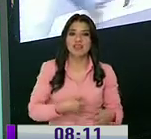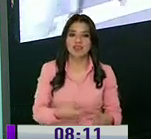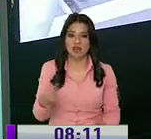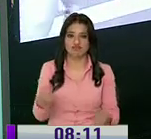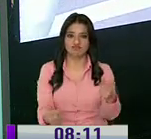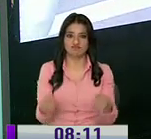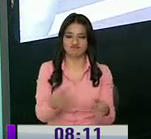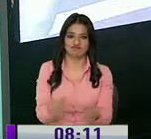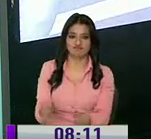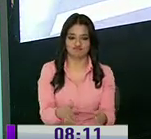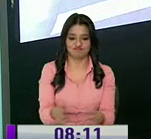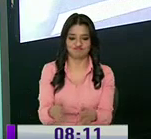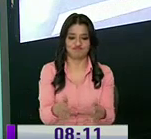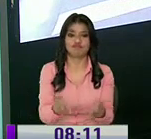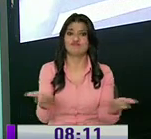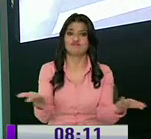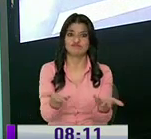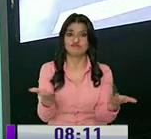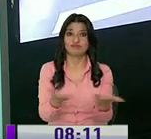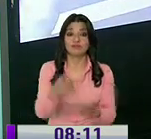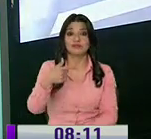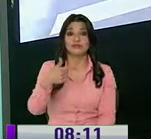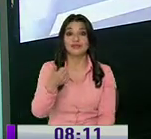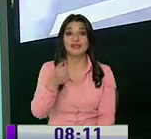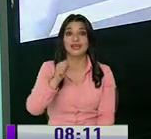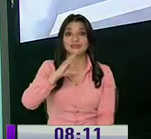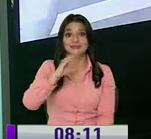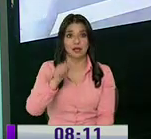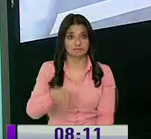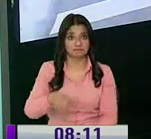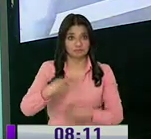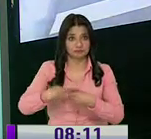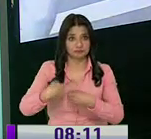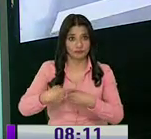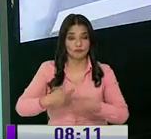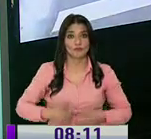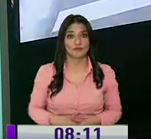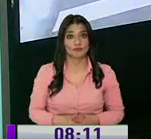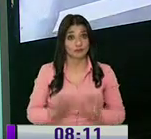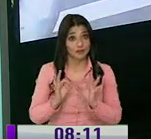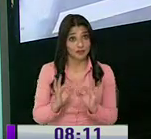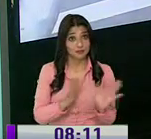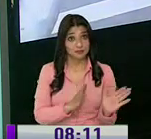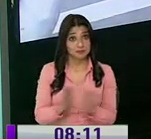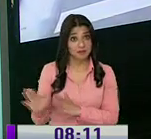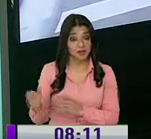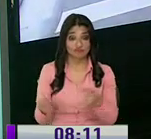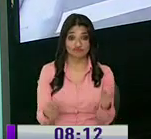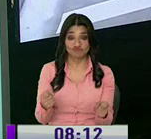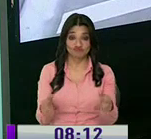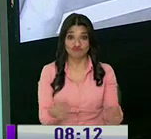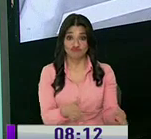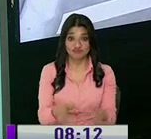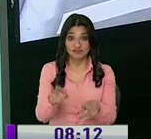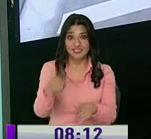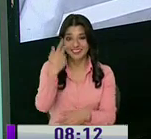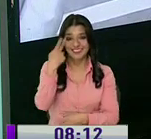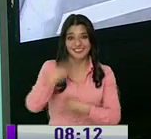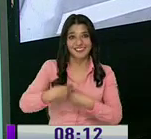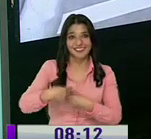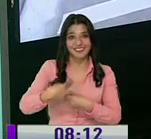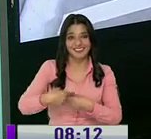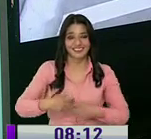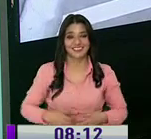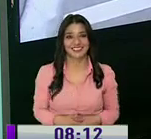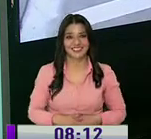hacer en el sector de La Gasca. Así que Sofía, ya preparaste tu troncomóvil, sé que vas a participar, así que